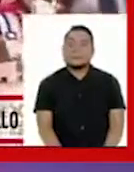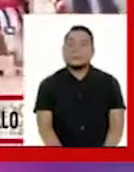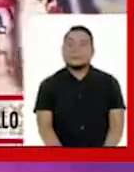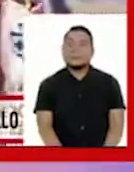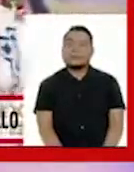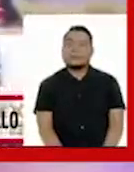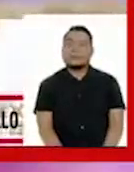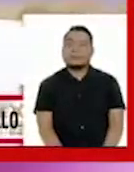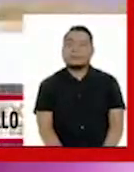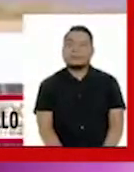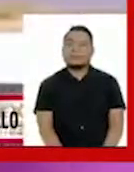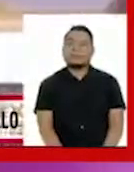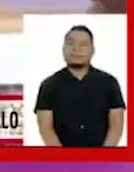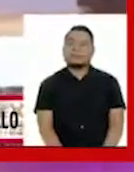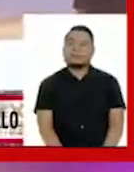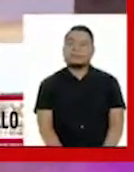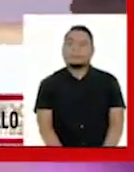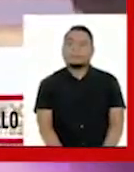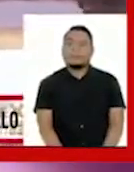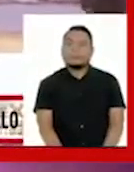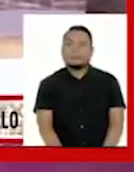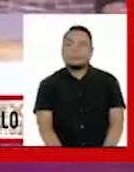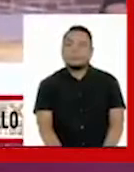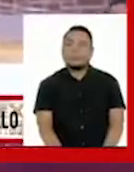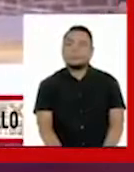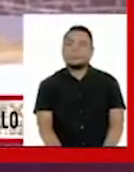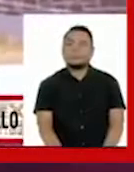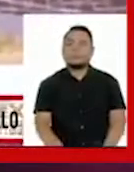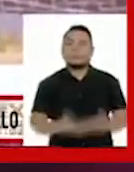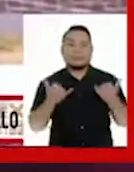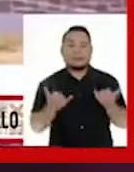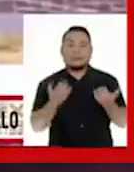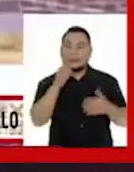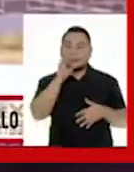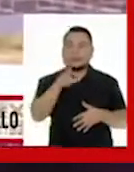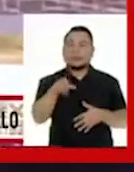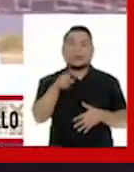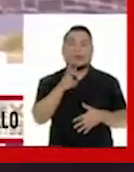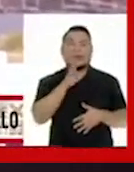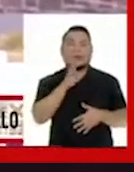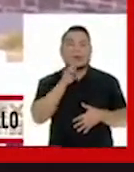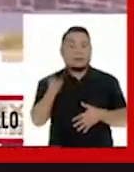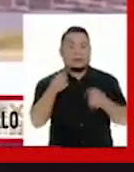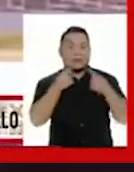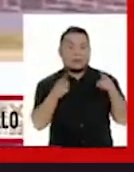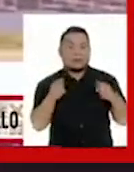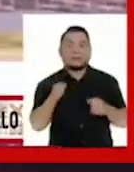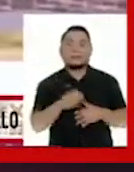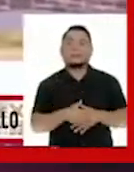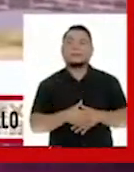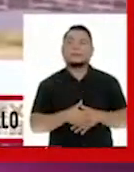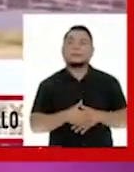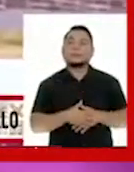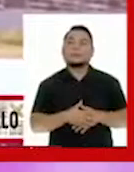yo hago el desafío a cualquier persona, digamos, que tenga un mínimo de lógica razonable, que vea las declaraciones,